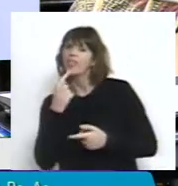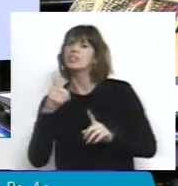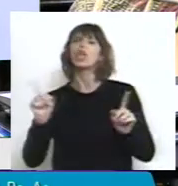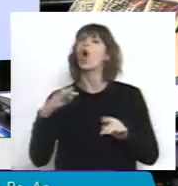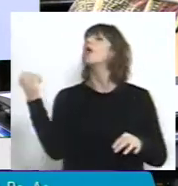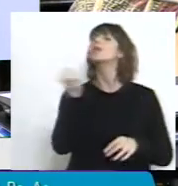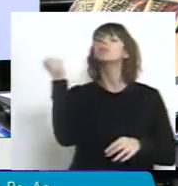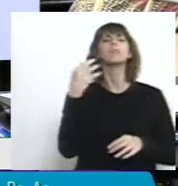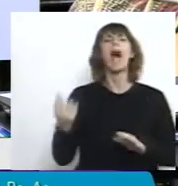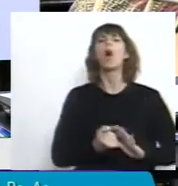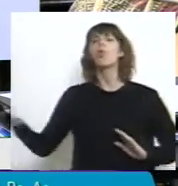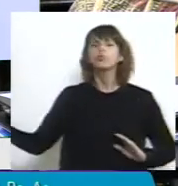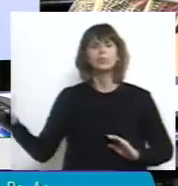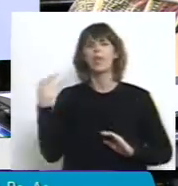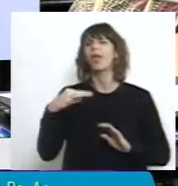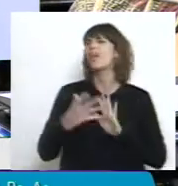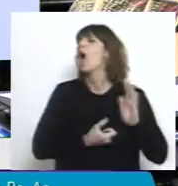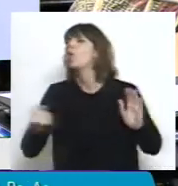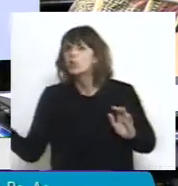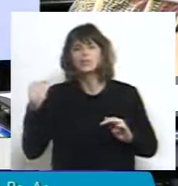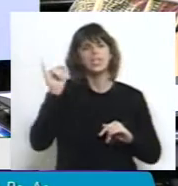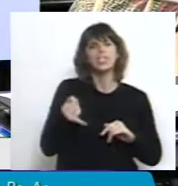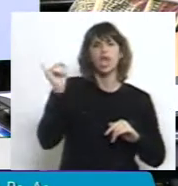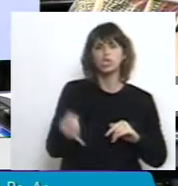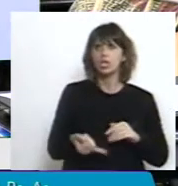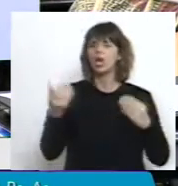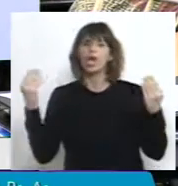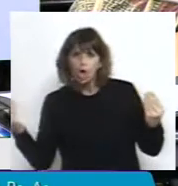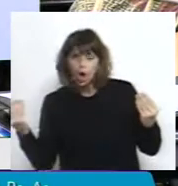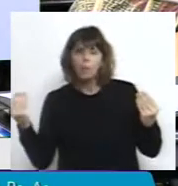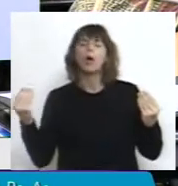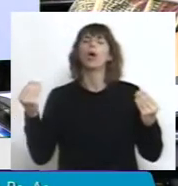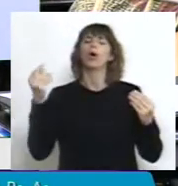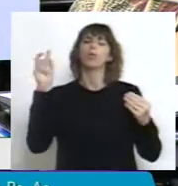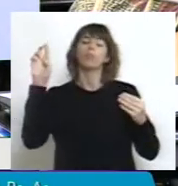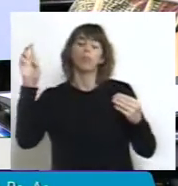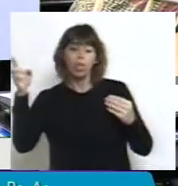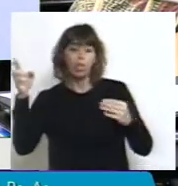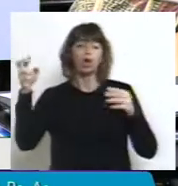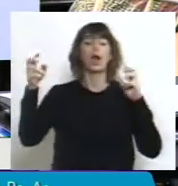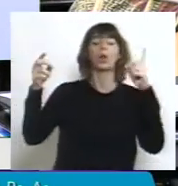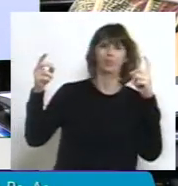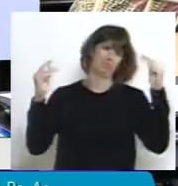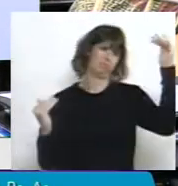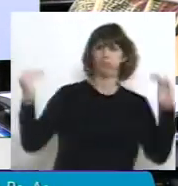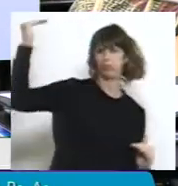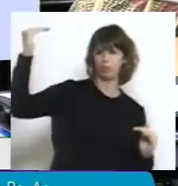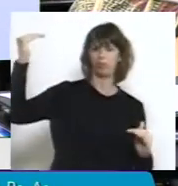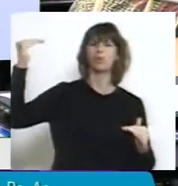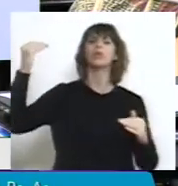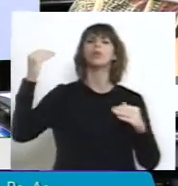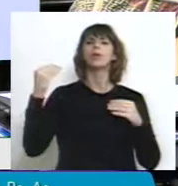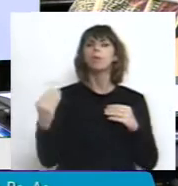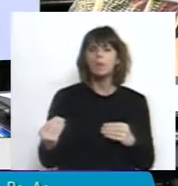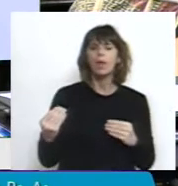ajuste, un ajuste de doble vía, un ajuste vía la devaluación que restablezca un superávit comercial mayor y